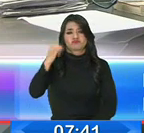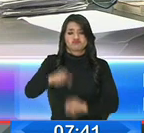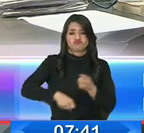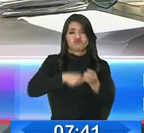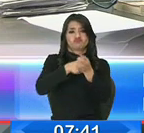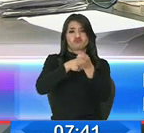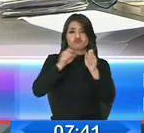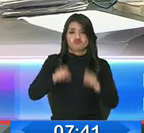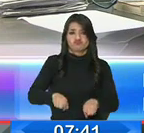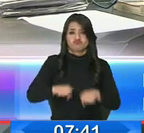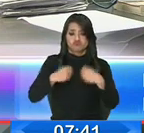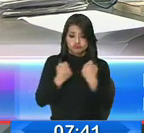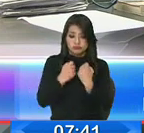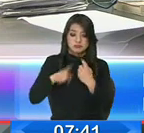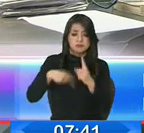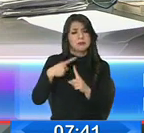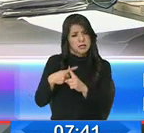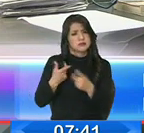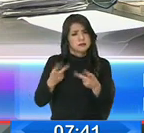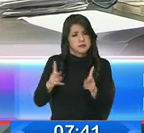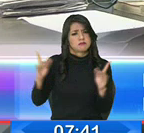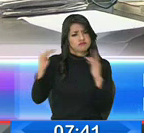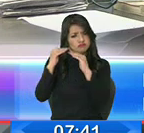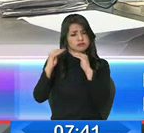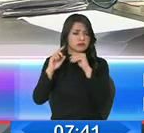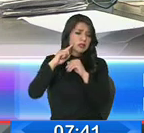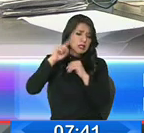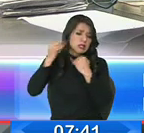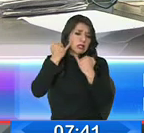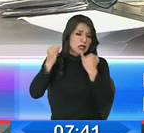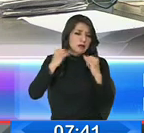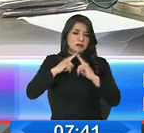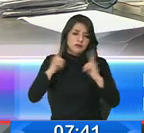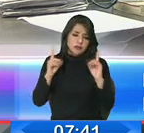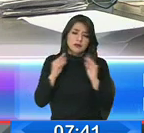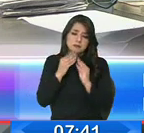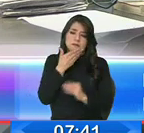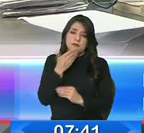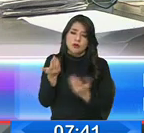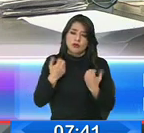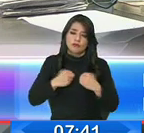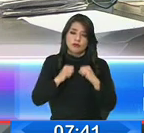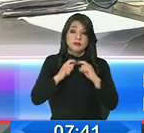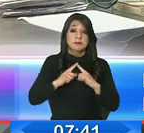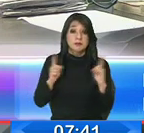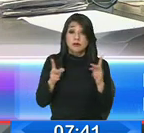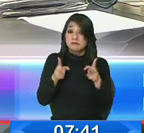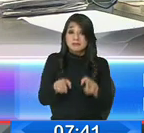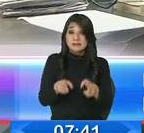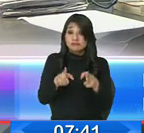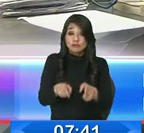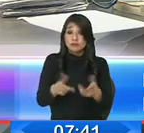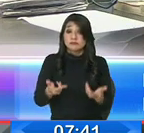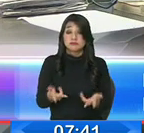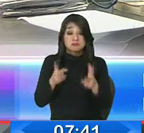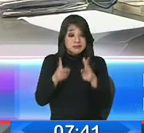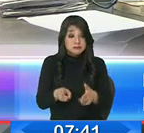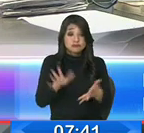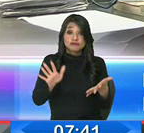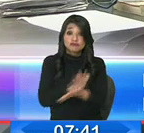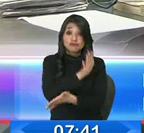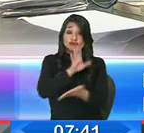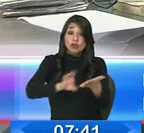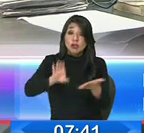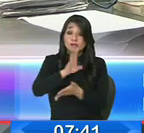Claro, sumándose coherentemente a otras iniciativas tendremos más fuerza, pero los mismos colegios, los planteles